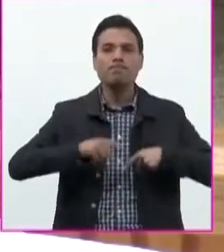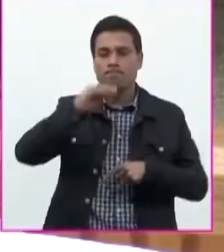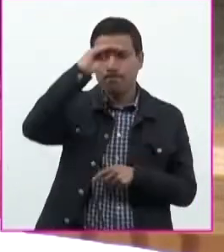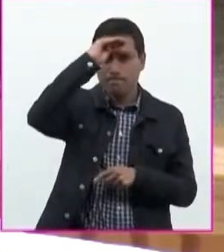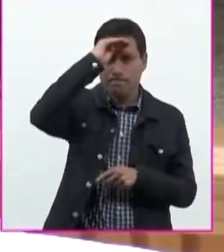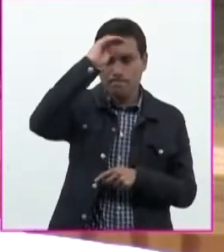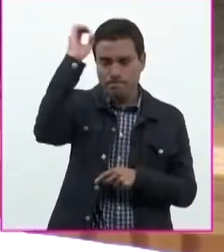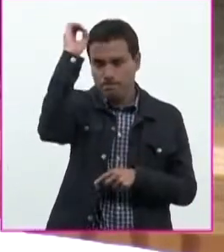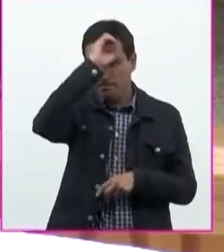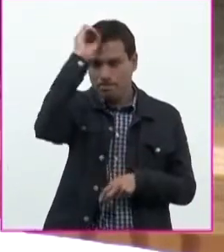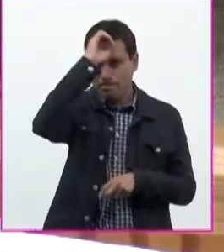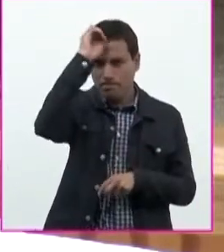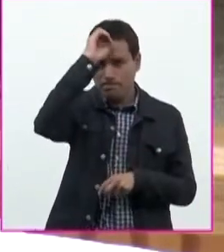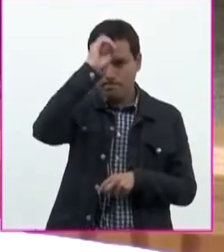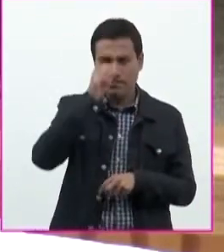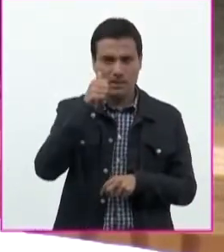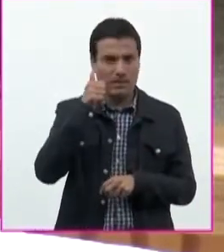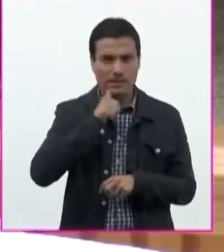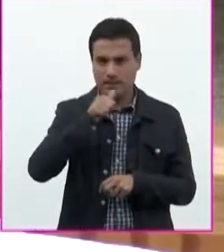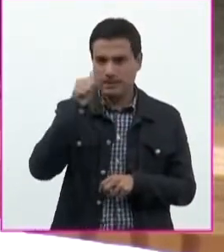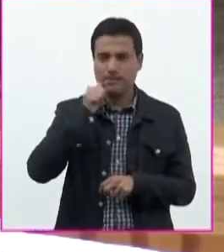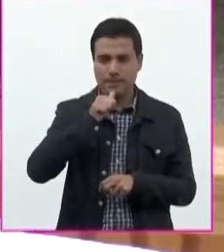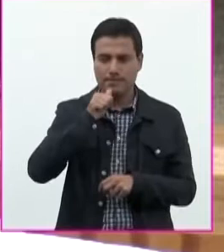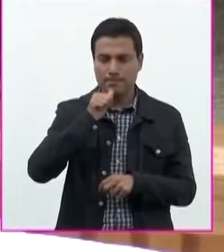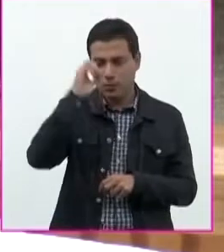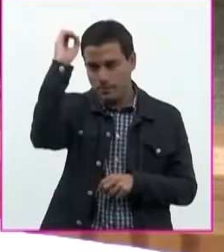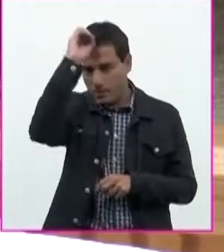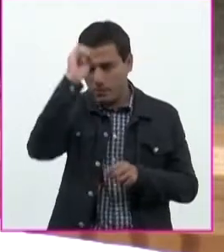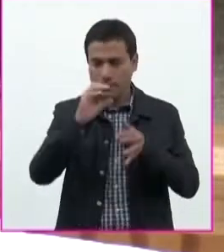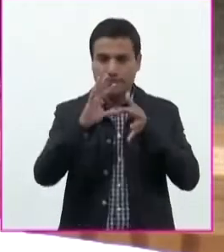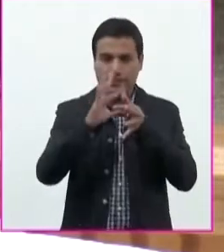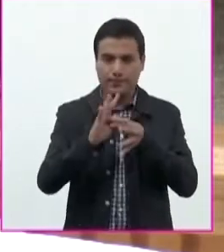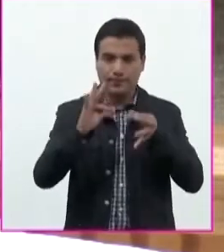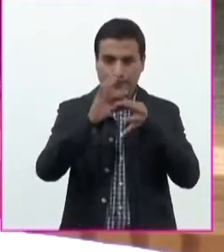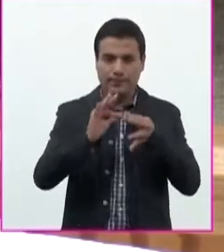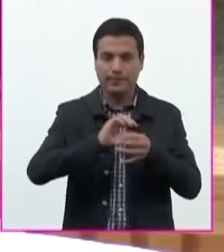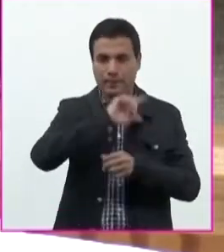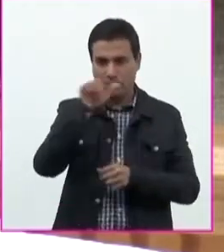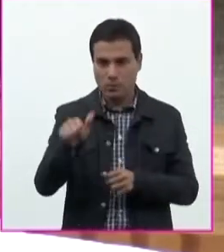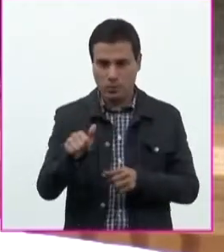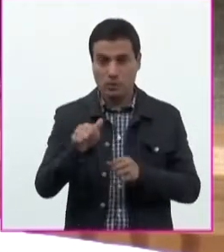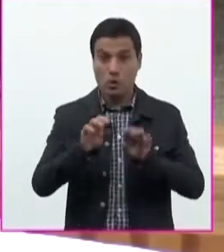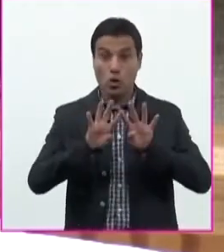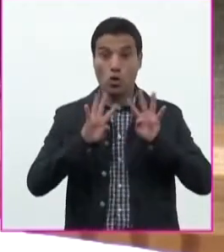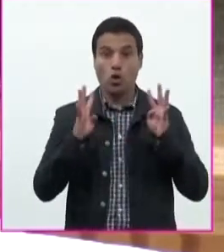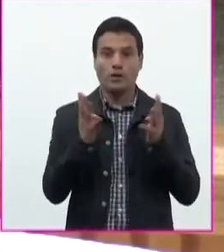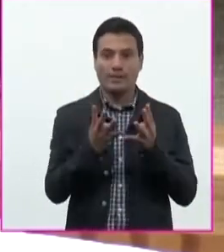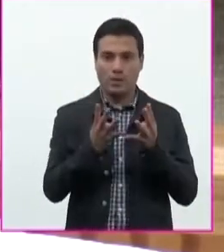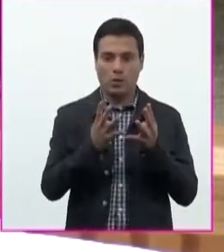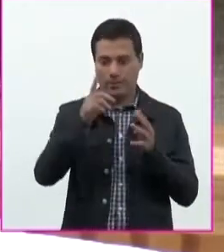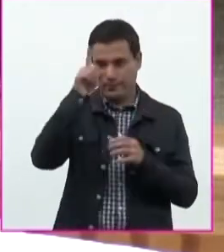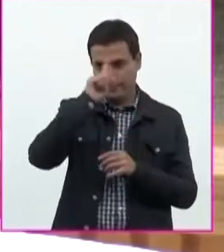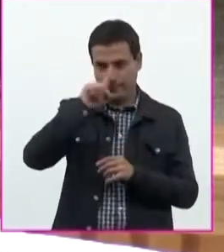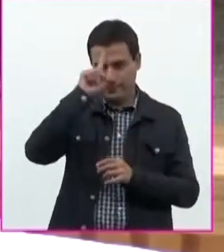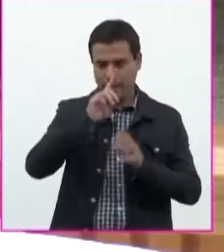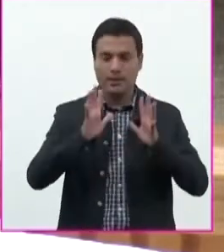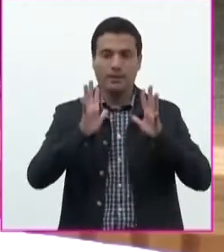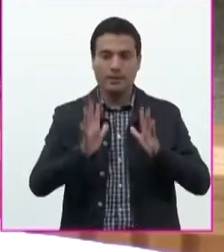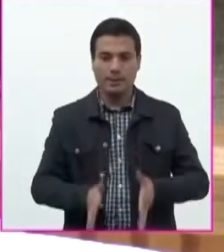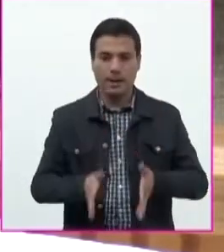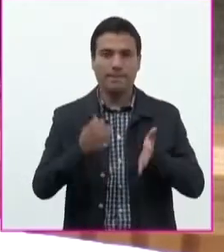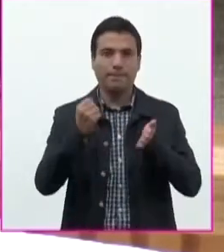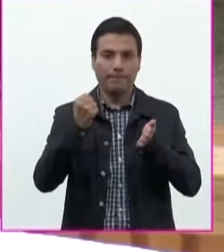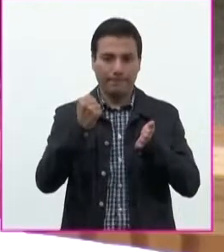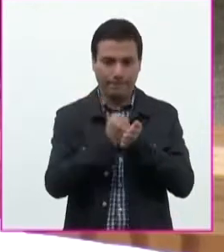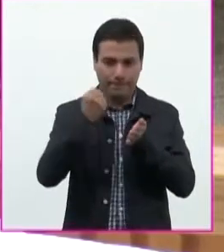de la propuesta presupuestal que después aprueba el consejo general paso desde luego por el tamiz de la